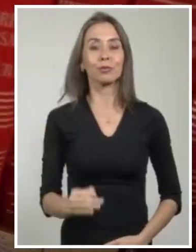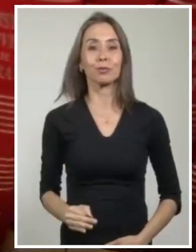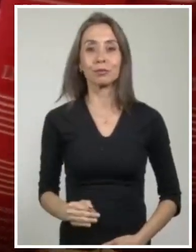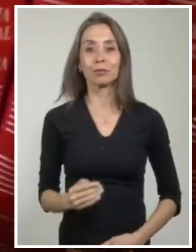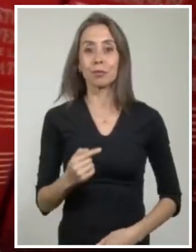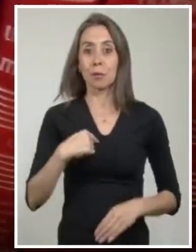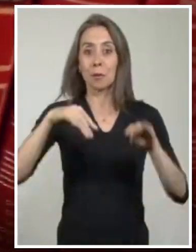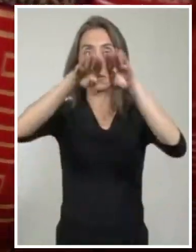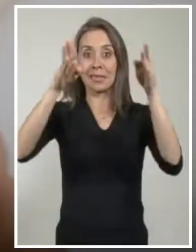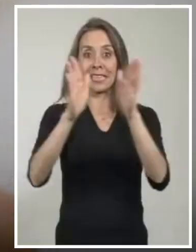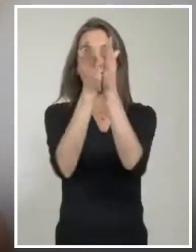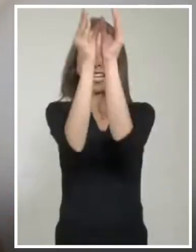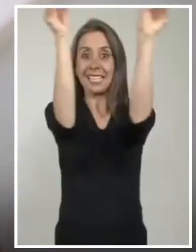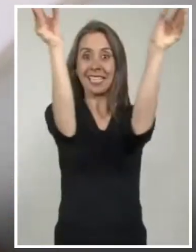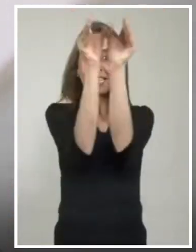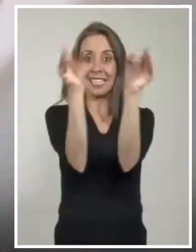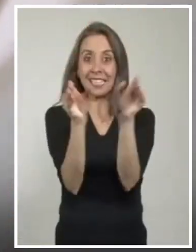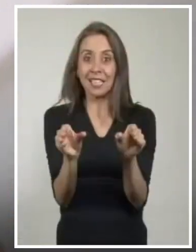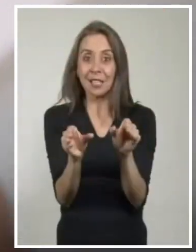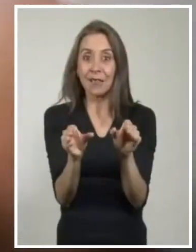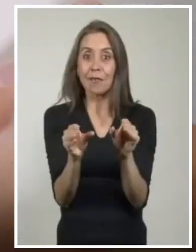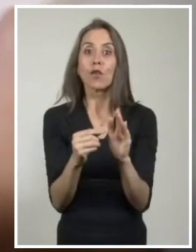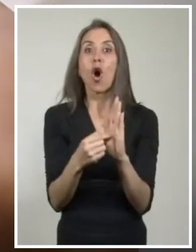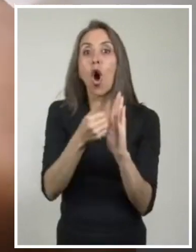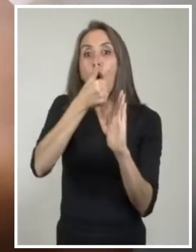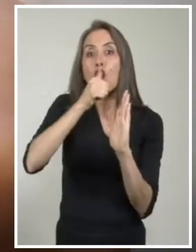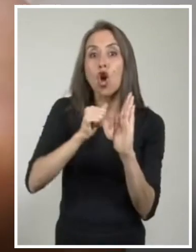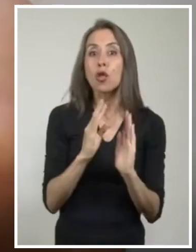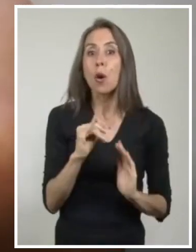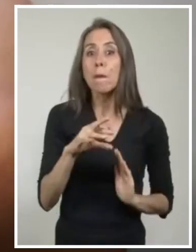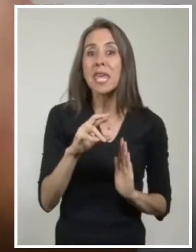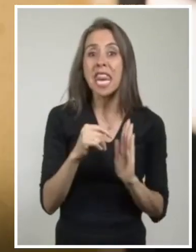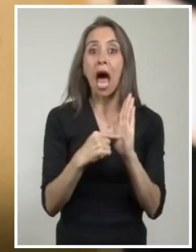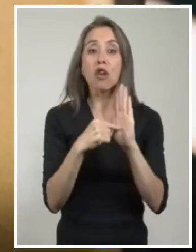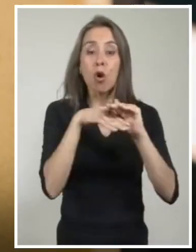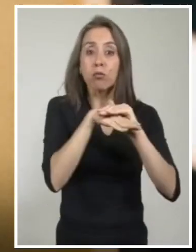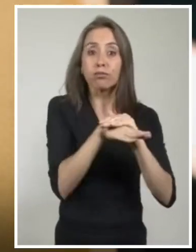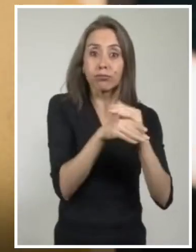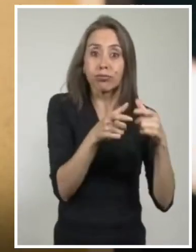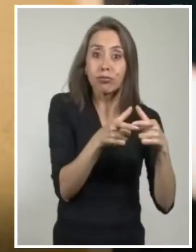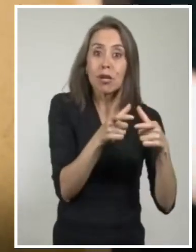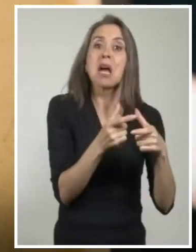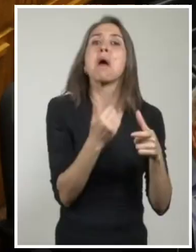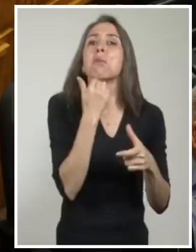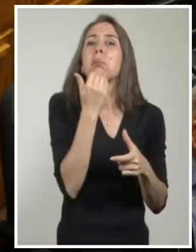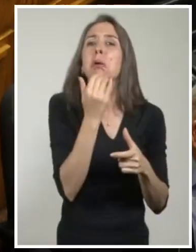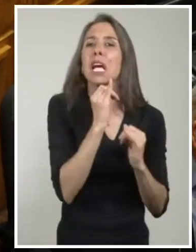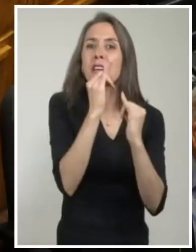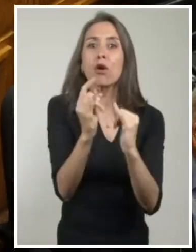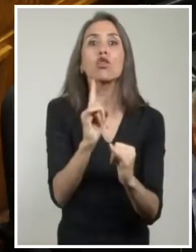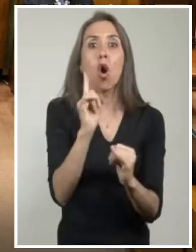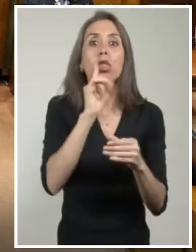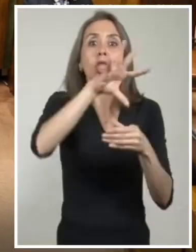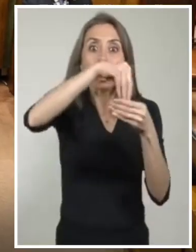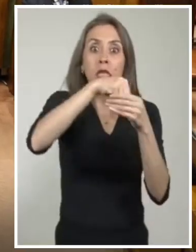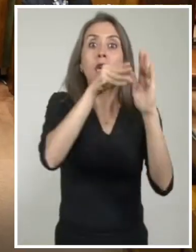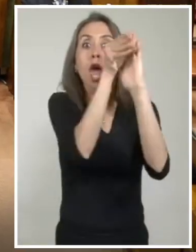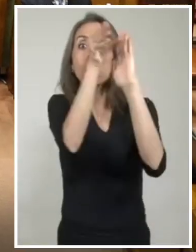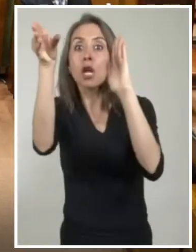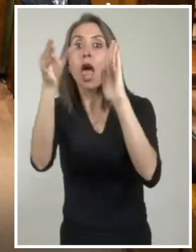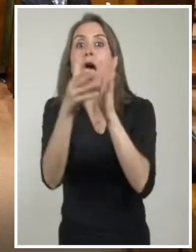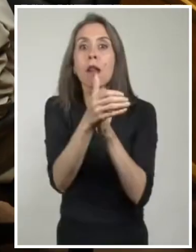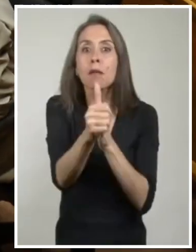Mis estanterías y códigos binarios no contienen simple información, contienen líderes, decisiones que van a